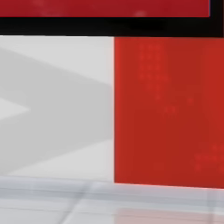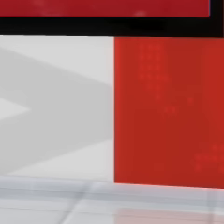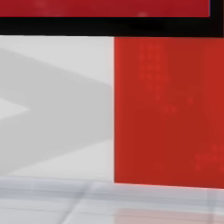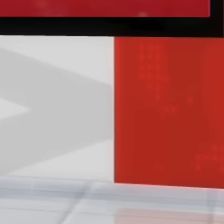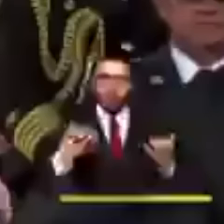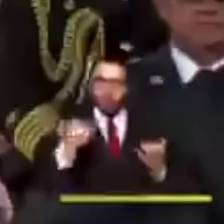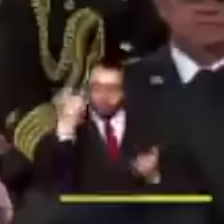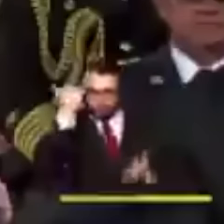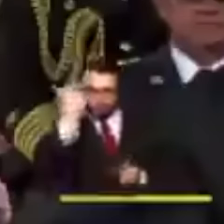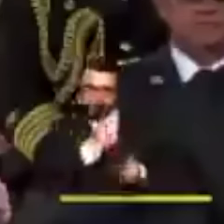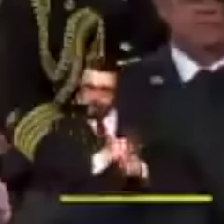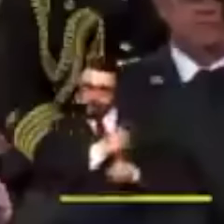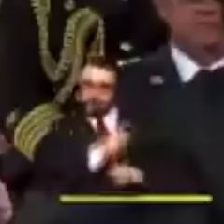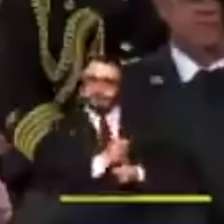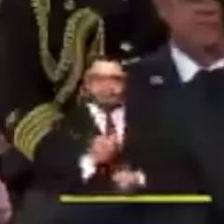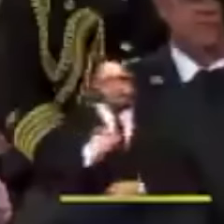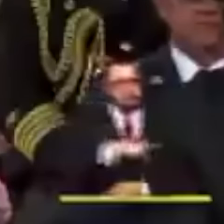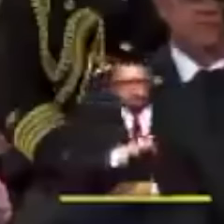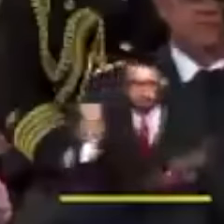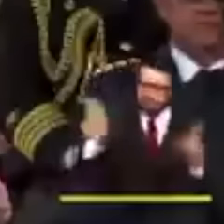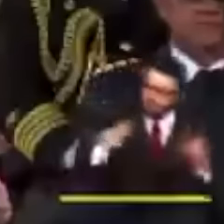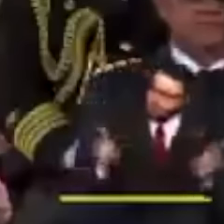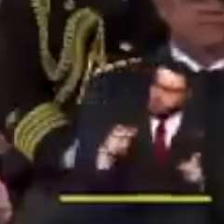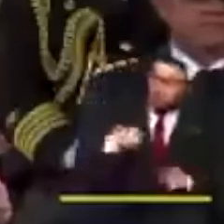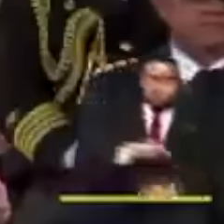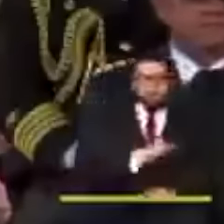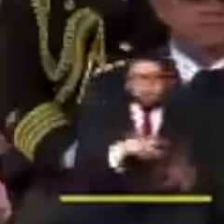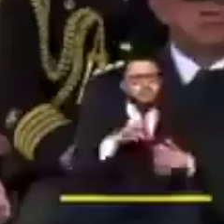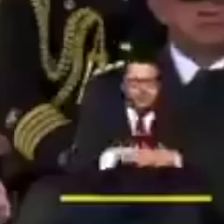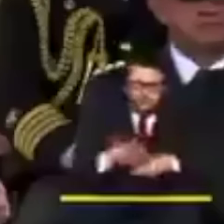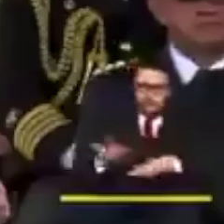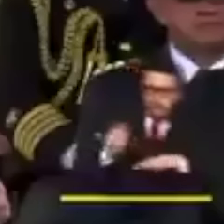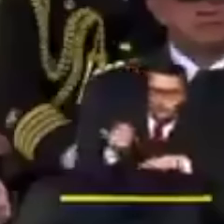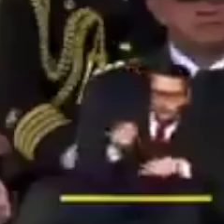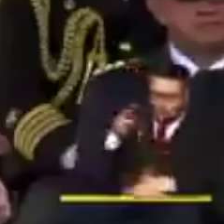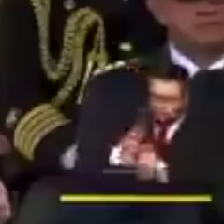de su cumpleaños. La causa del problema es que mañana